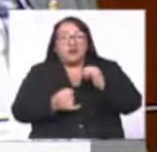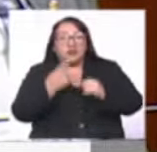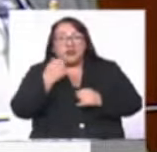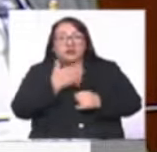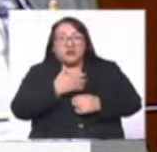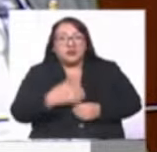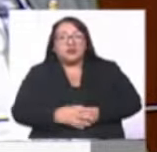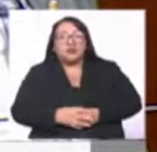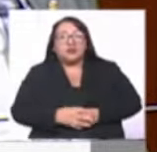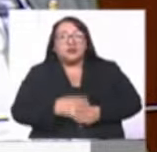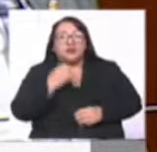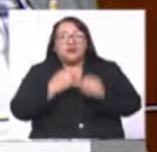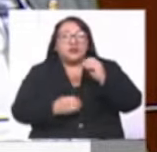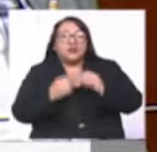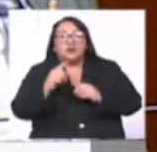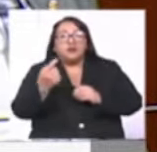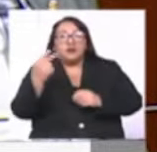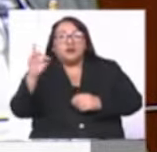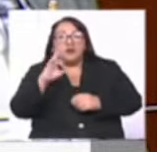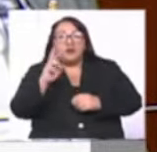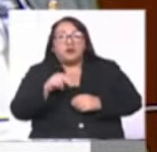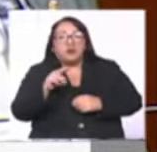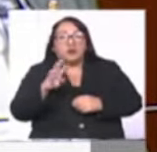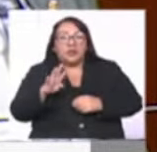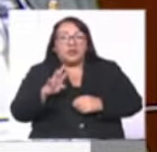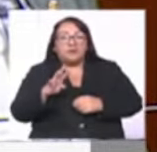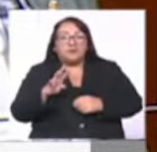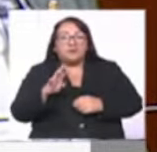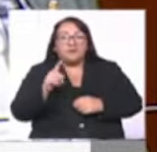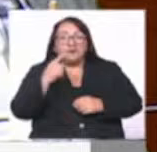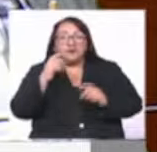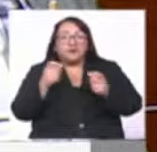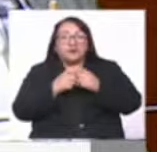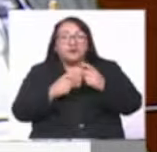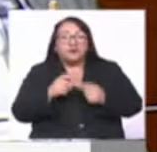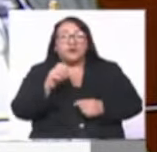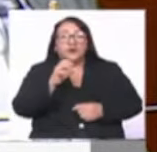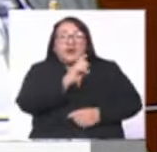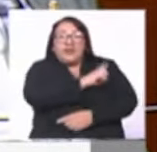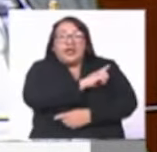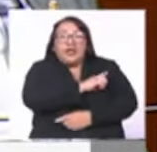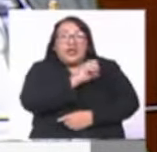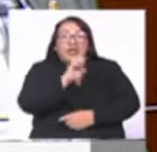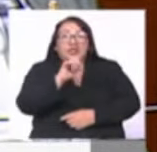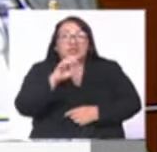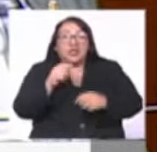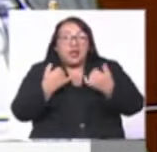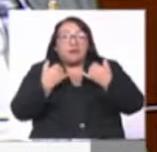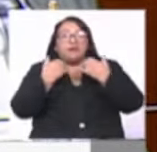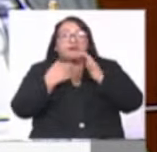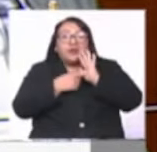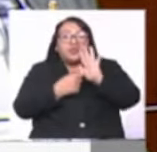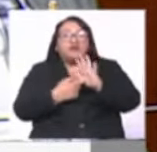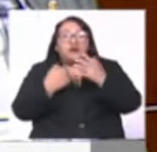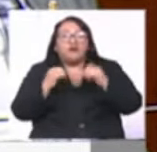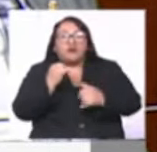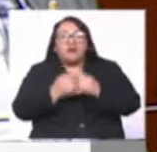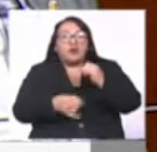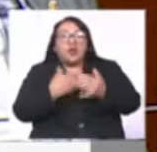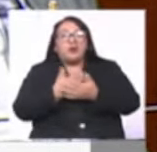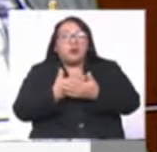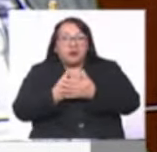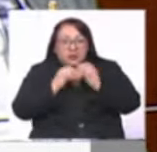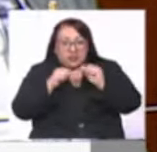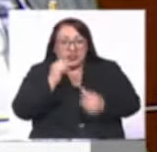Presidente con fecha primero de febrero del 2024 el señor congresista delegado presentó el informe final precisando la propuesta de